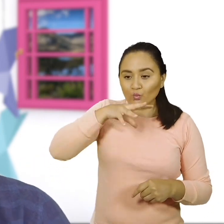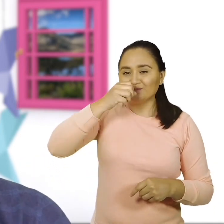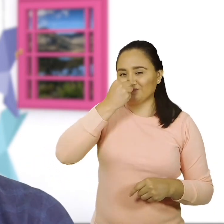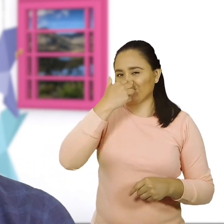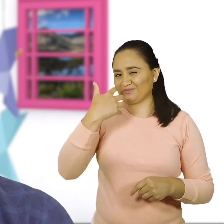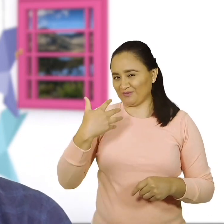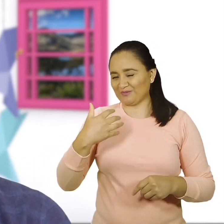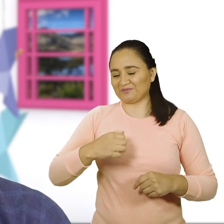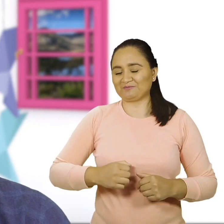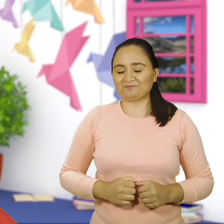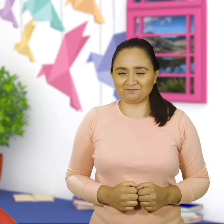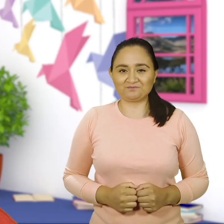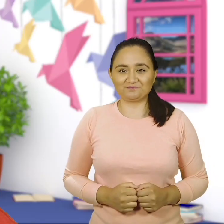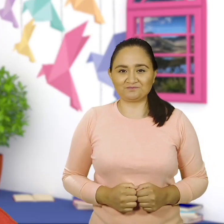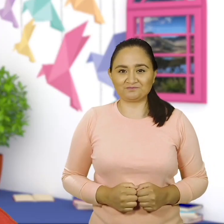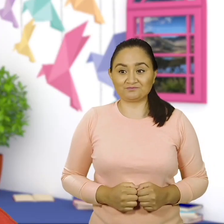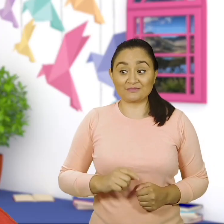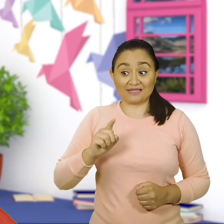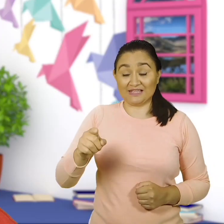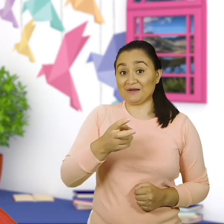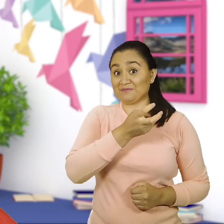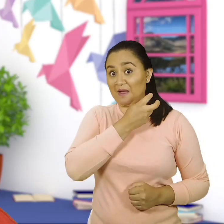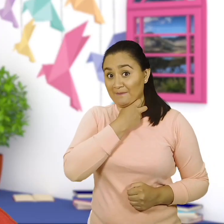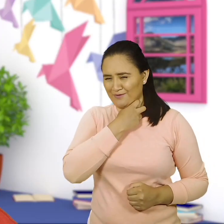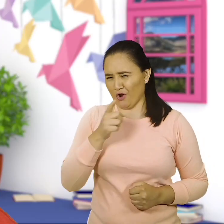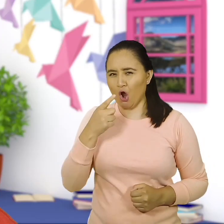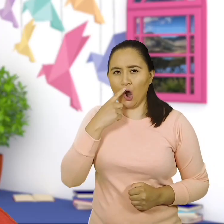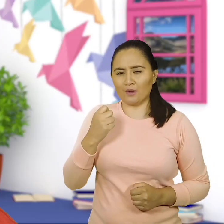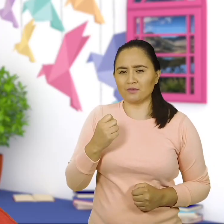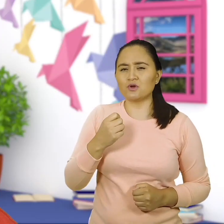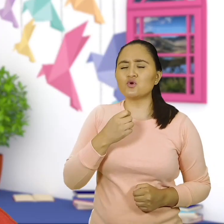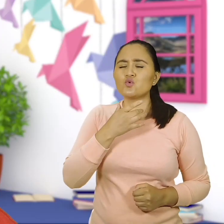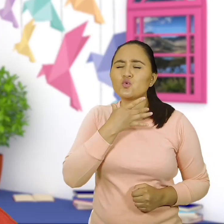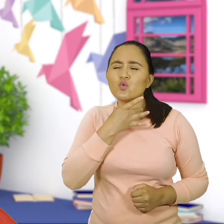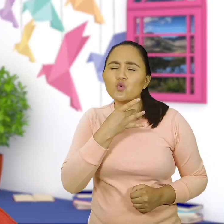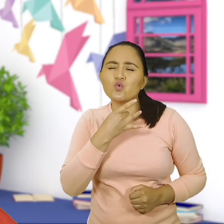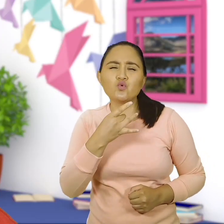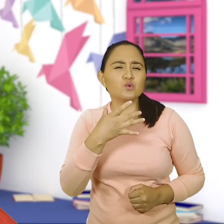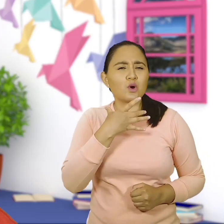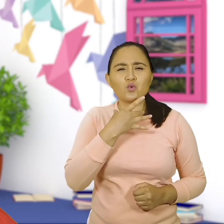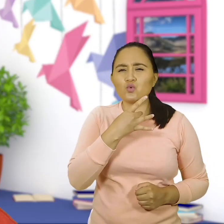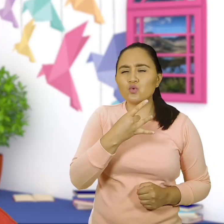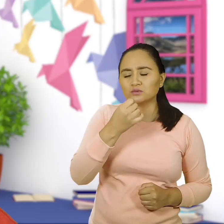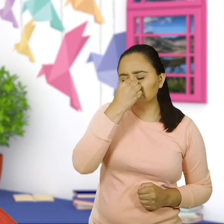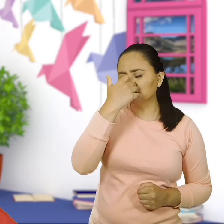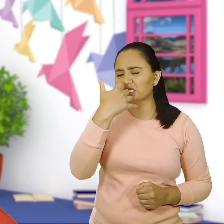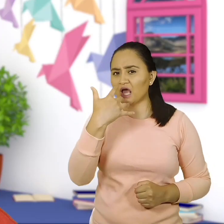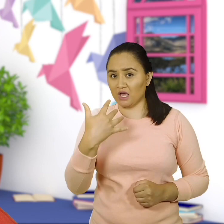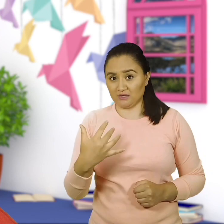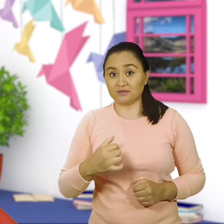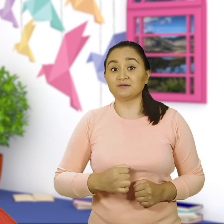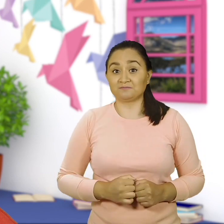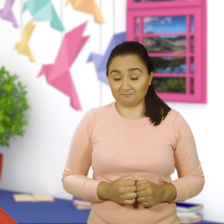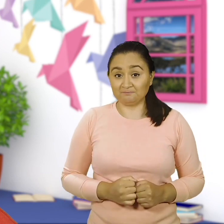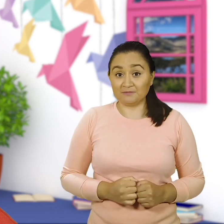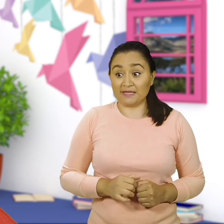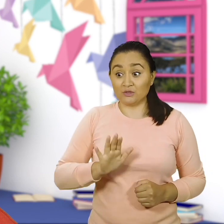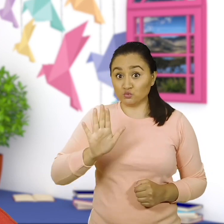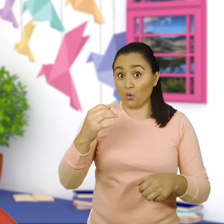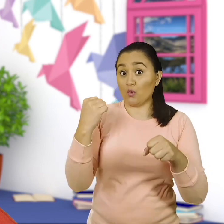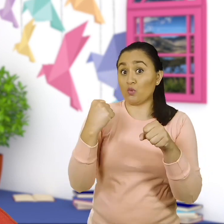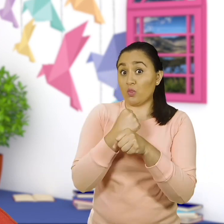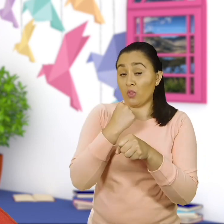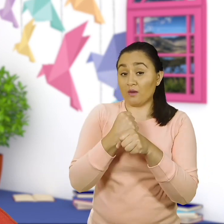con una simple pulga. A Vladimiro le encanta la sangre y ha conseguido